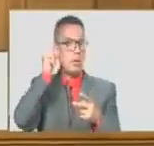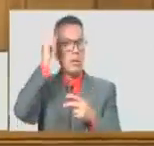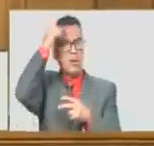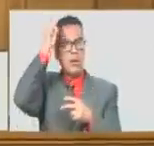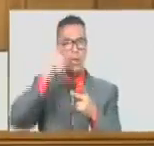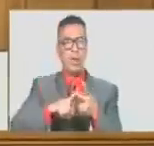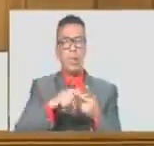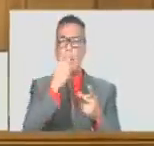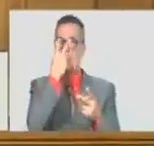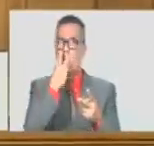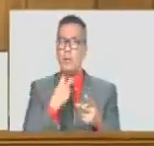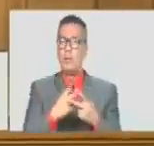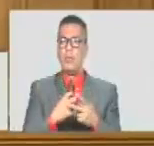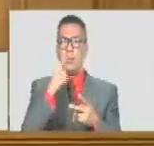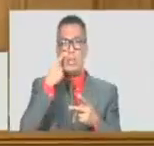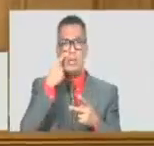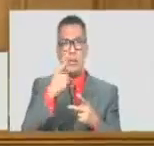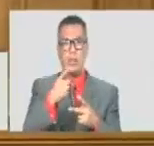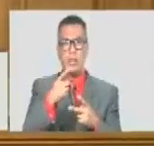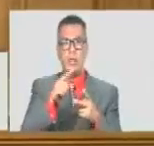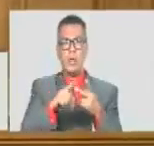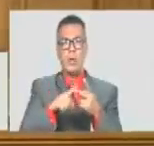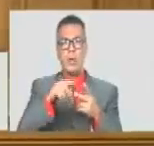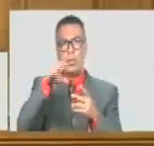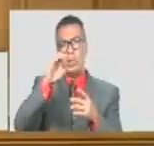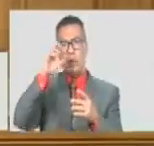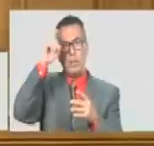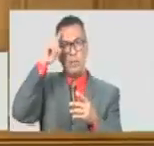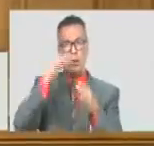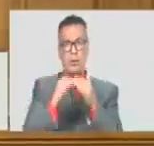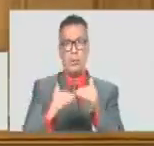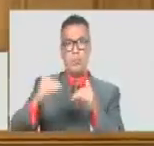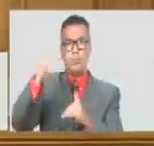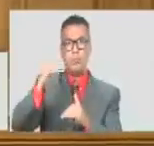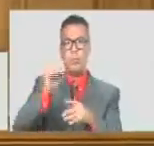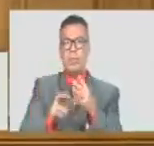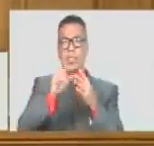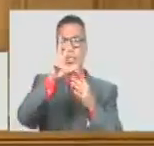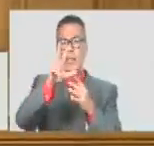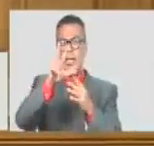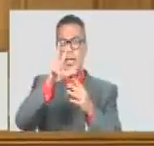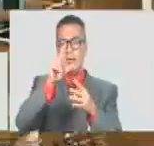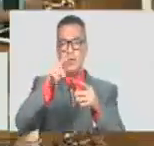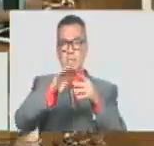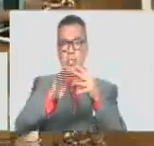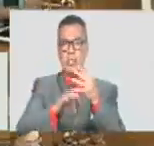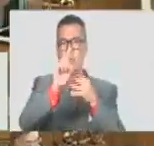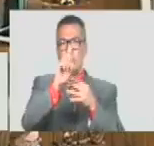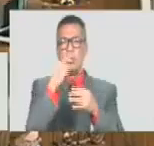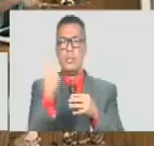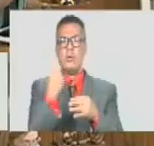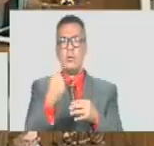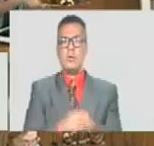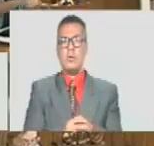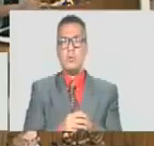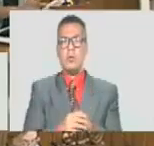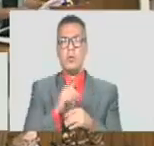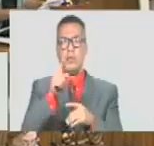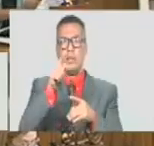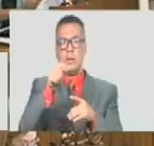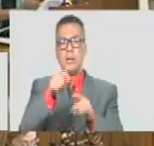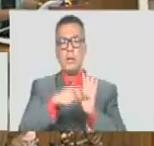y pobre. Ahí vemos género, etnia y clase. Tres tipos de discriminación en una sola persona. Ese enfoque